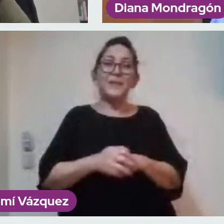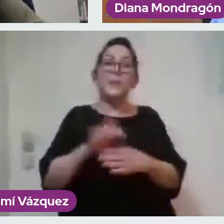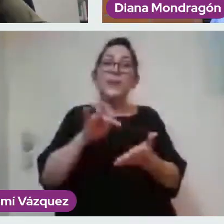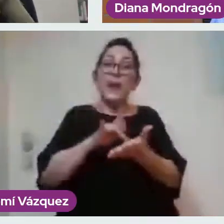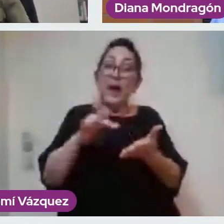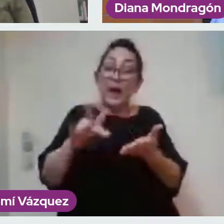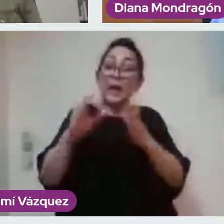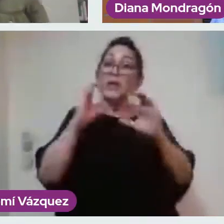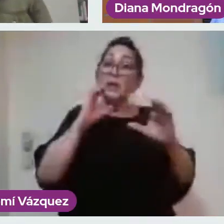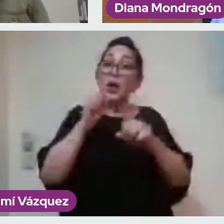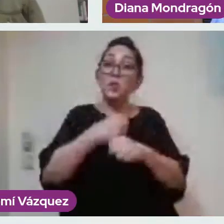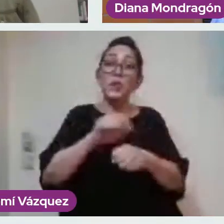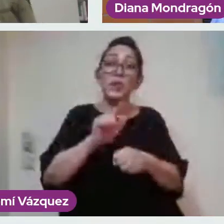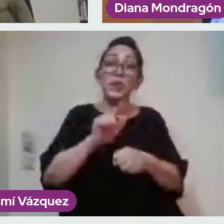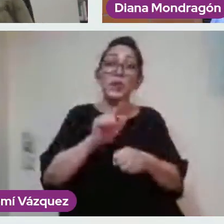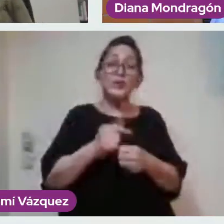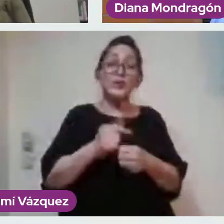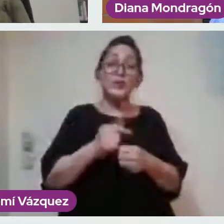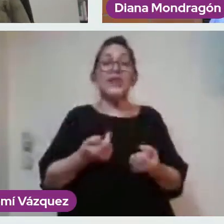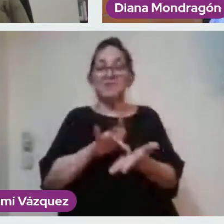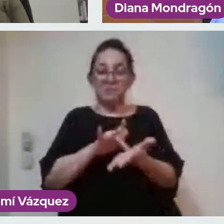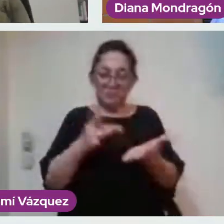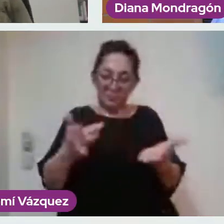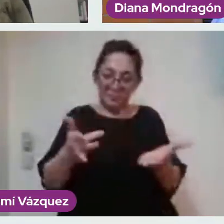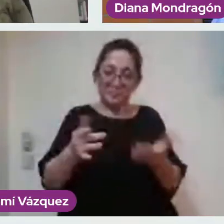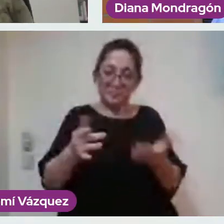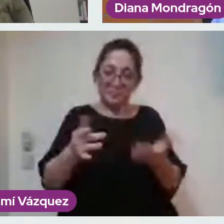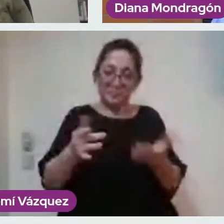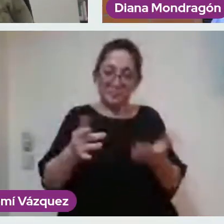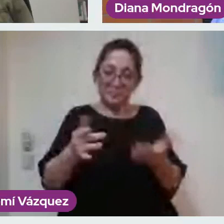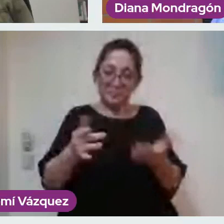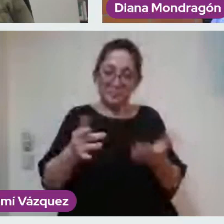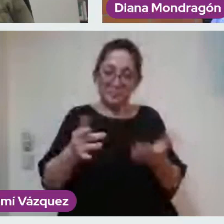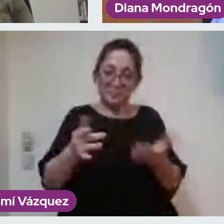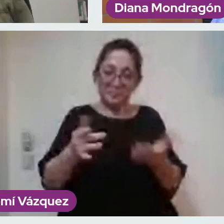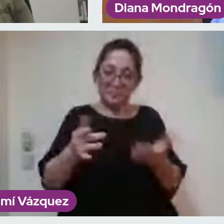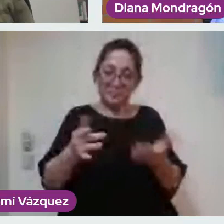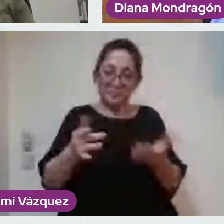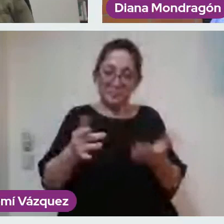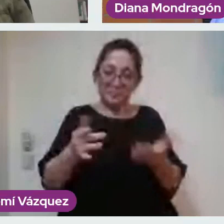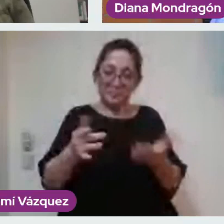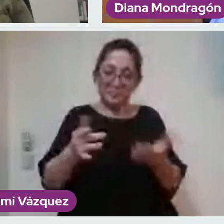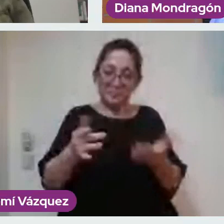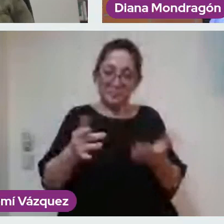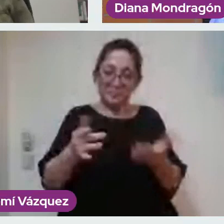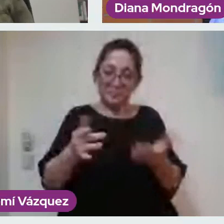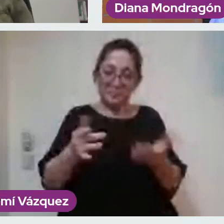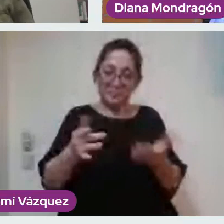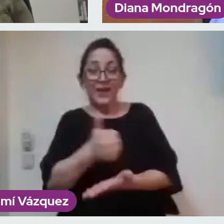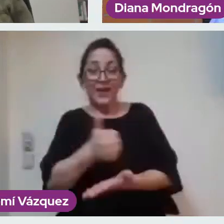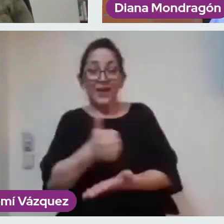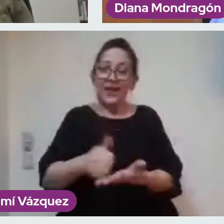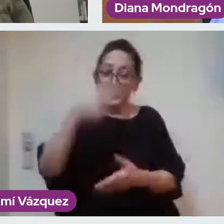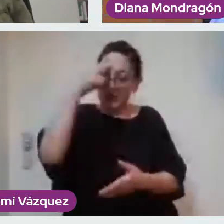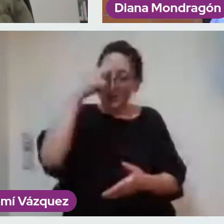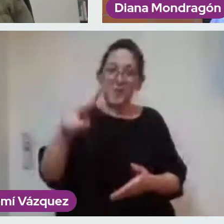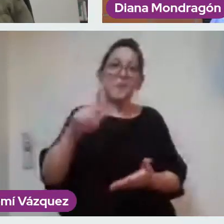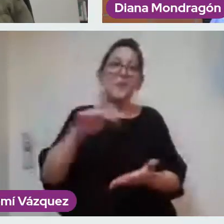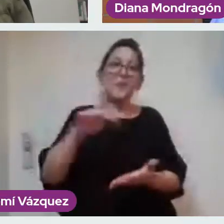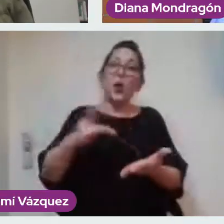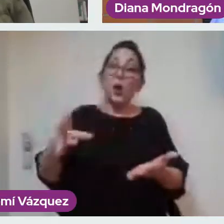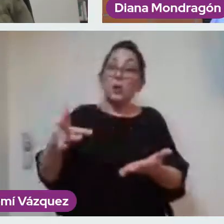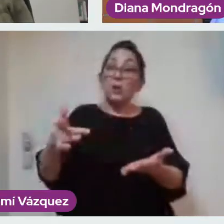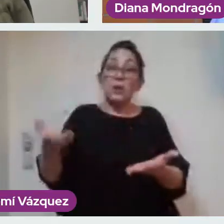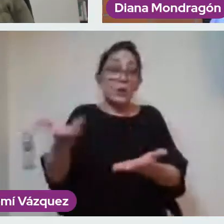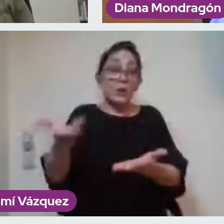a mis compañeros de Comunicación Social del Tribunal Electoral de la Ciudad de México. Gracias a quienes nos acompañaron a través de las